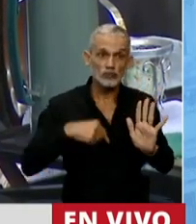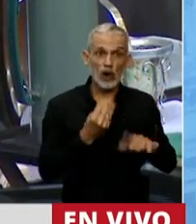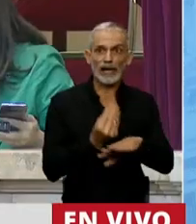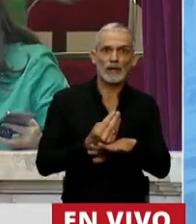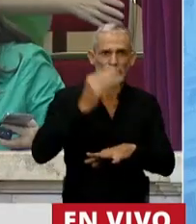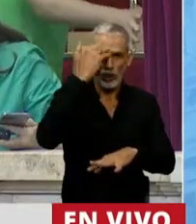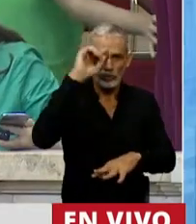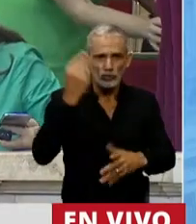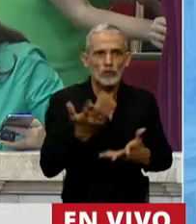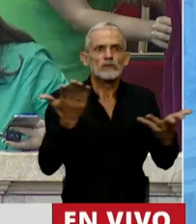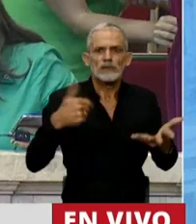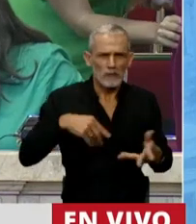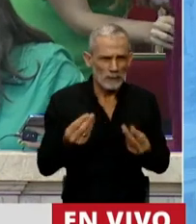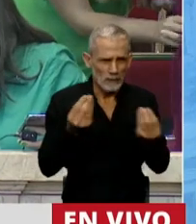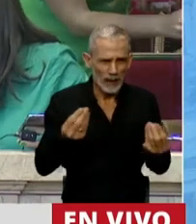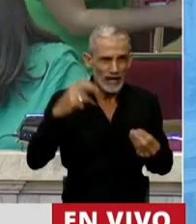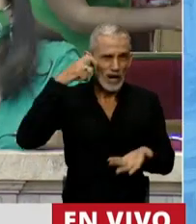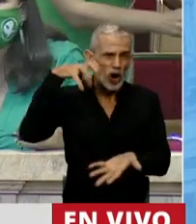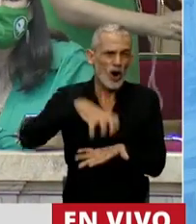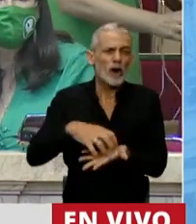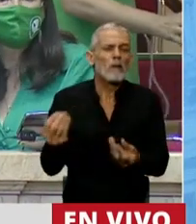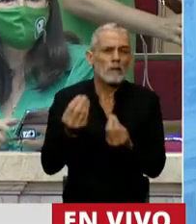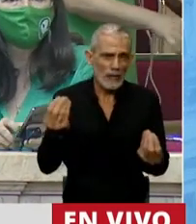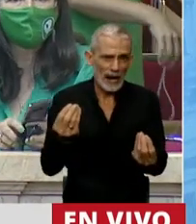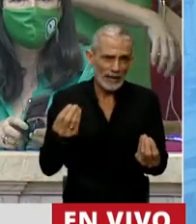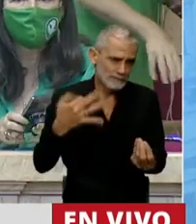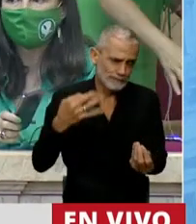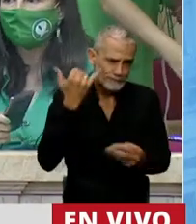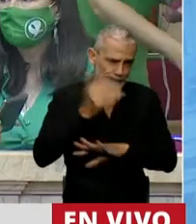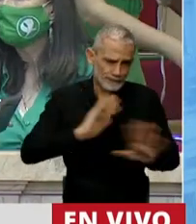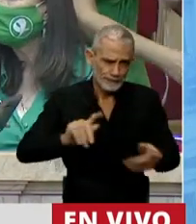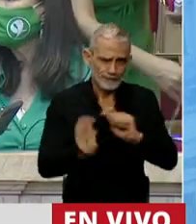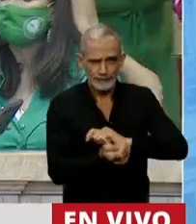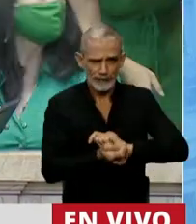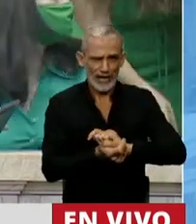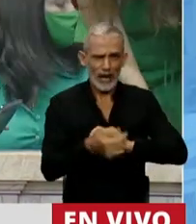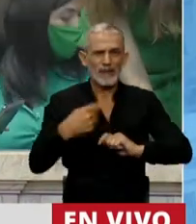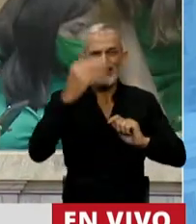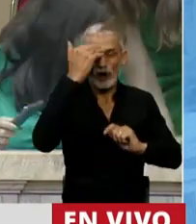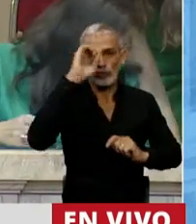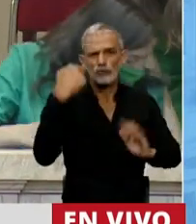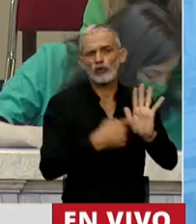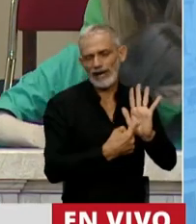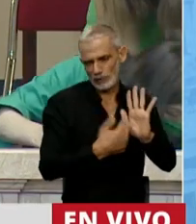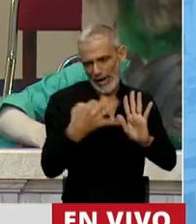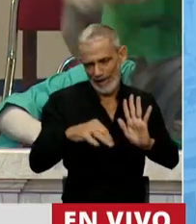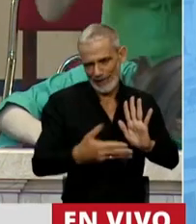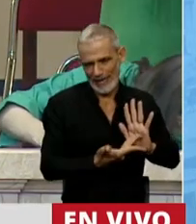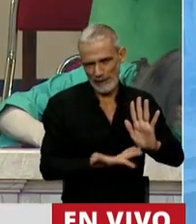representar nuestra Constitución, ya debiera este Congreso estar poniendo fecha para el cambio y modificación de la Constitución